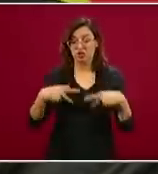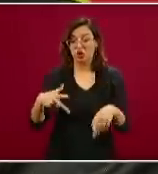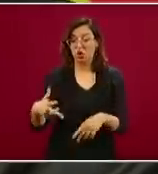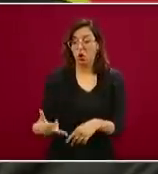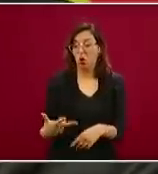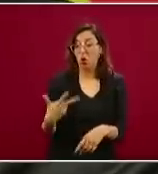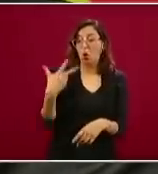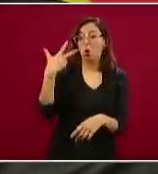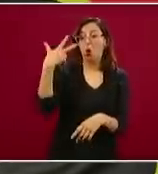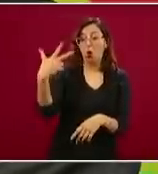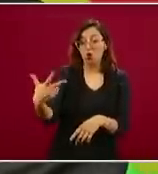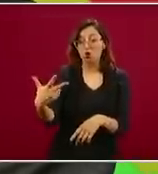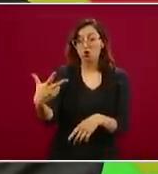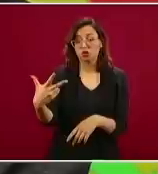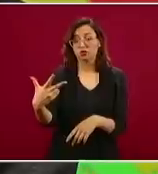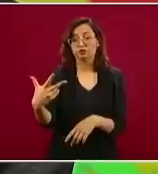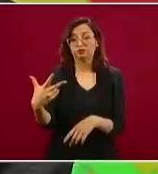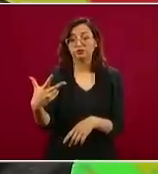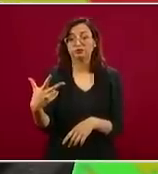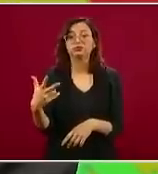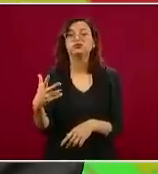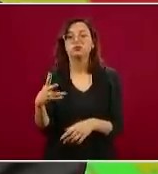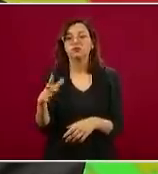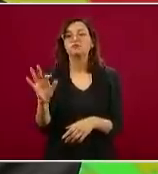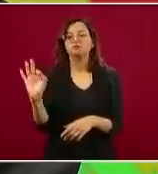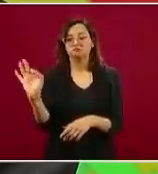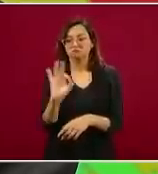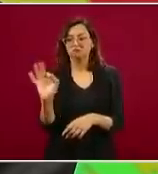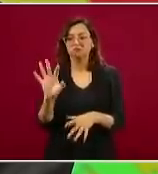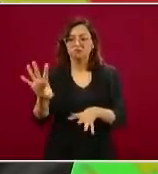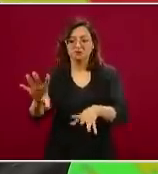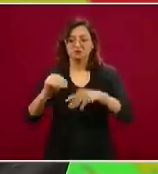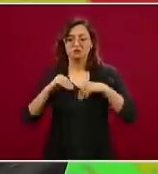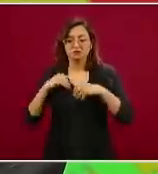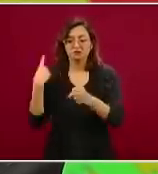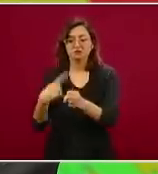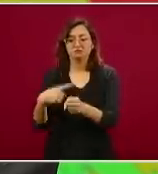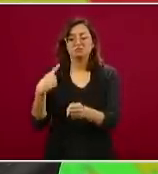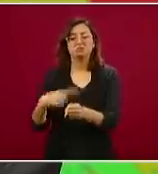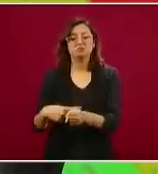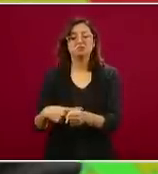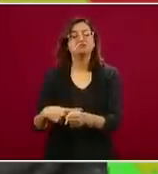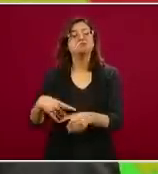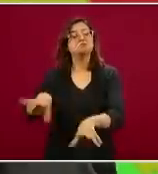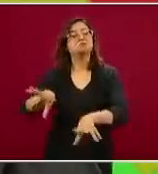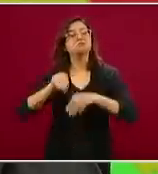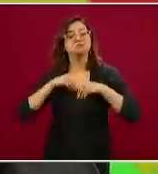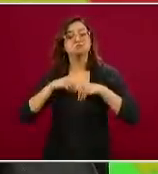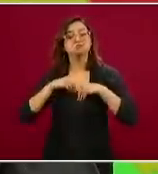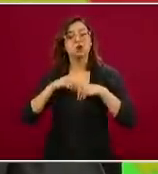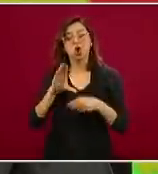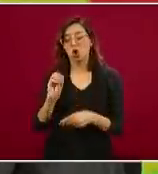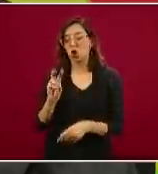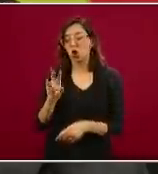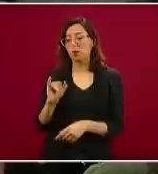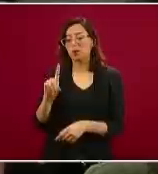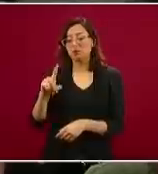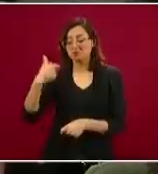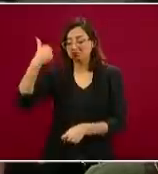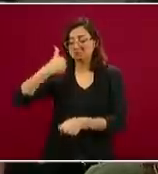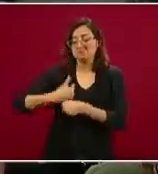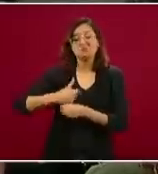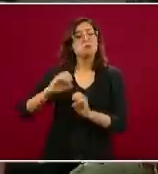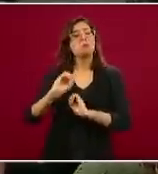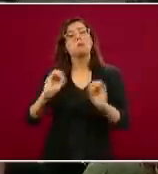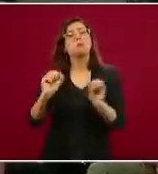a tener una enfermedad leve o tan leve que no se den cuenta o que no nos demos cuenta y lo